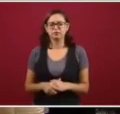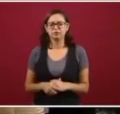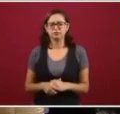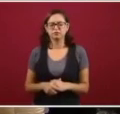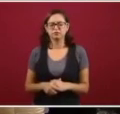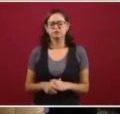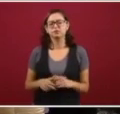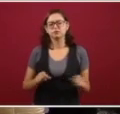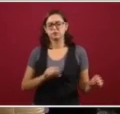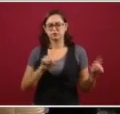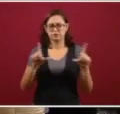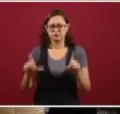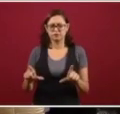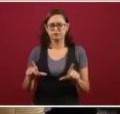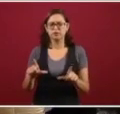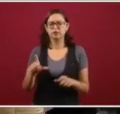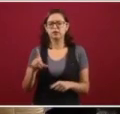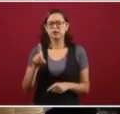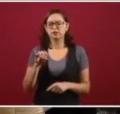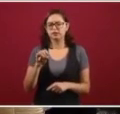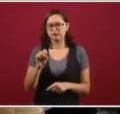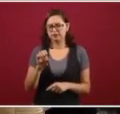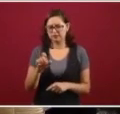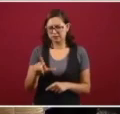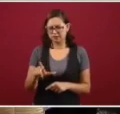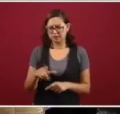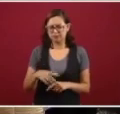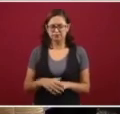este es diésel,